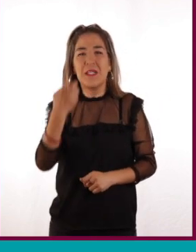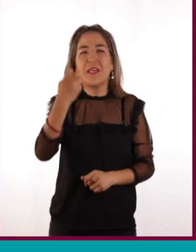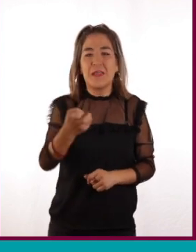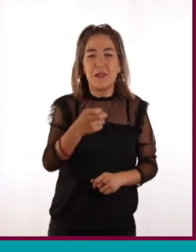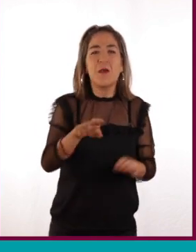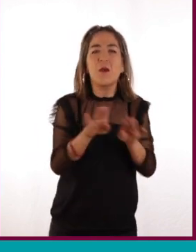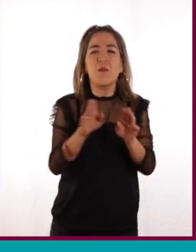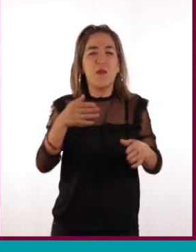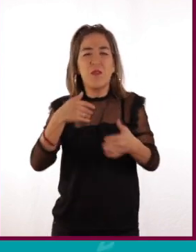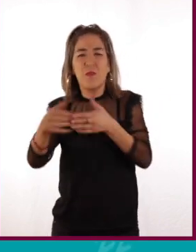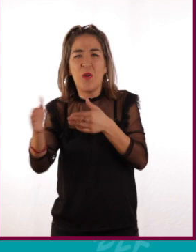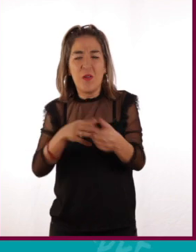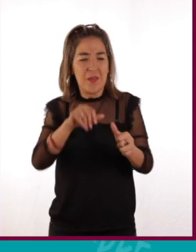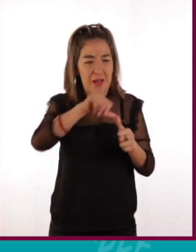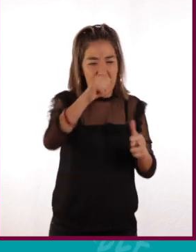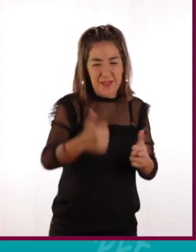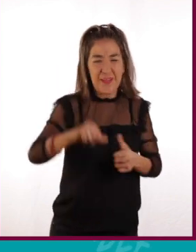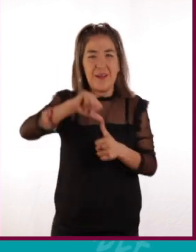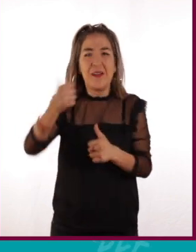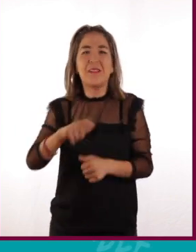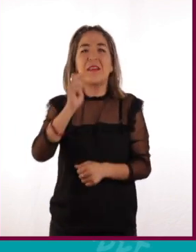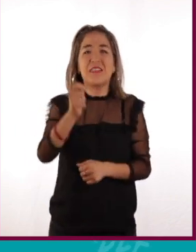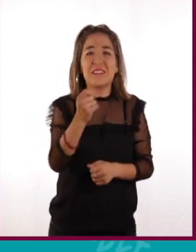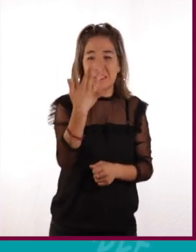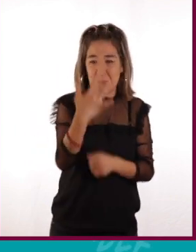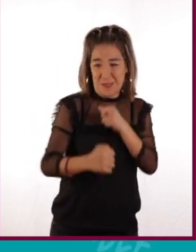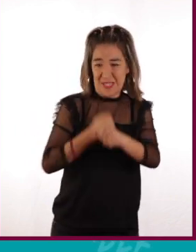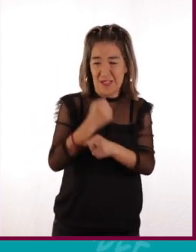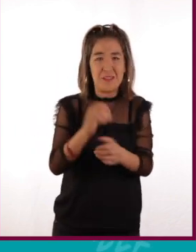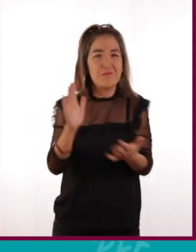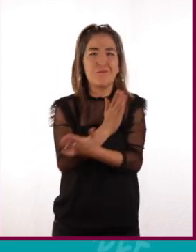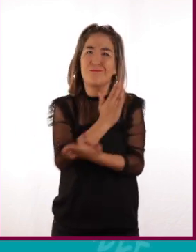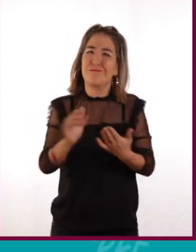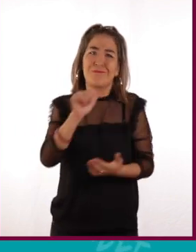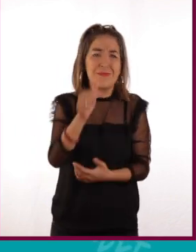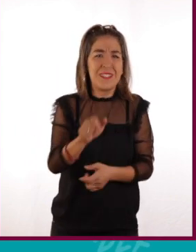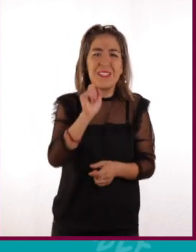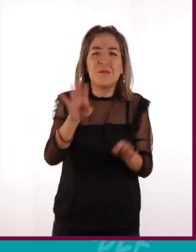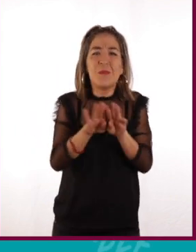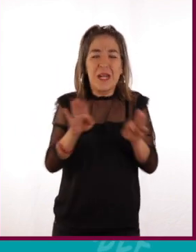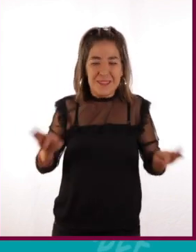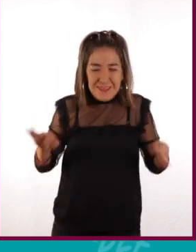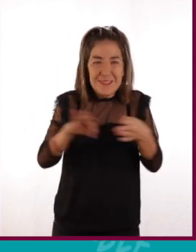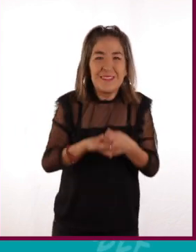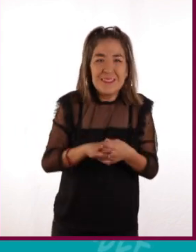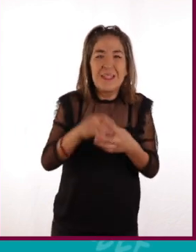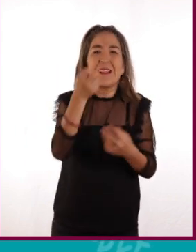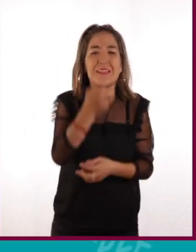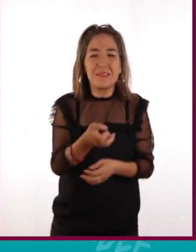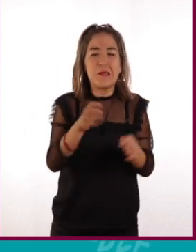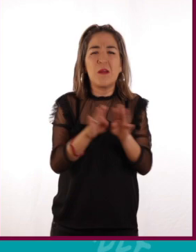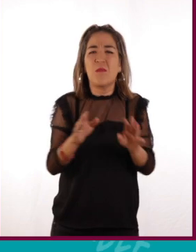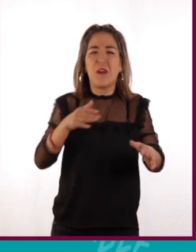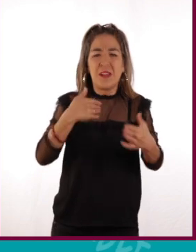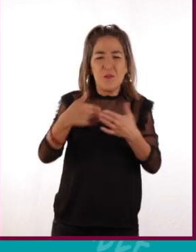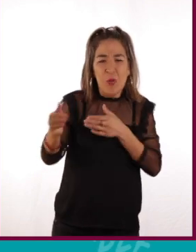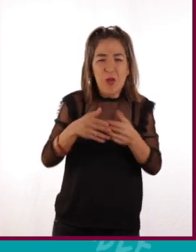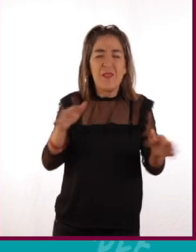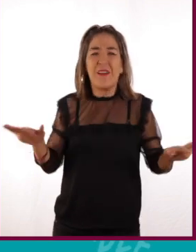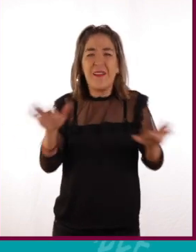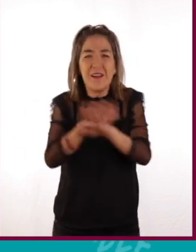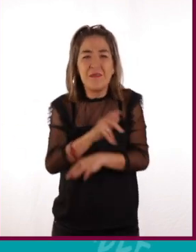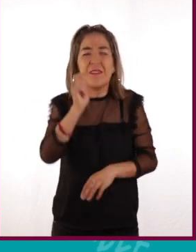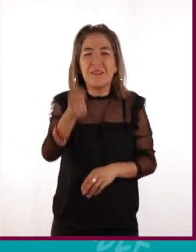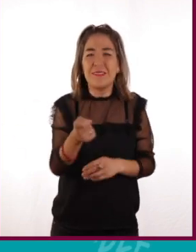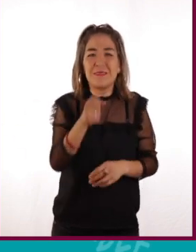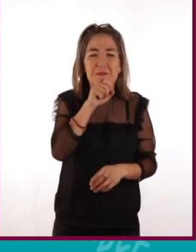embargo, entre una corriente artística y otra no hay ni 50 años de separación. ¿Qué es lo que hace que artistas con estilos tan